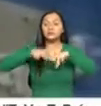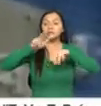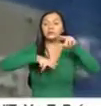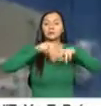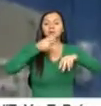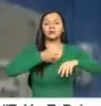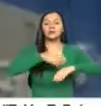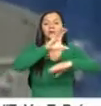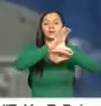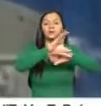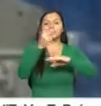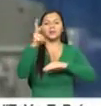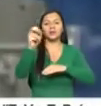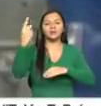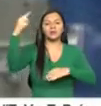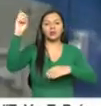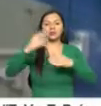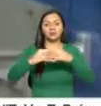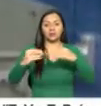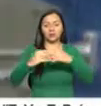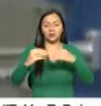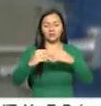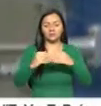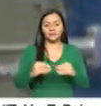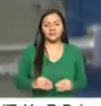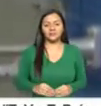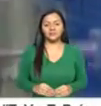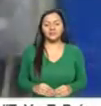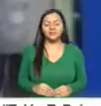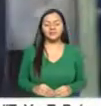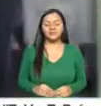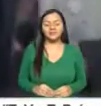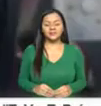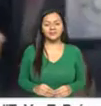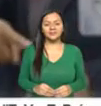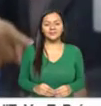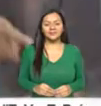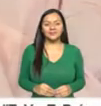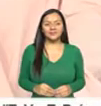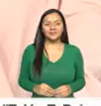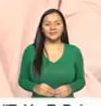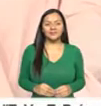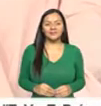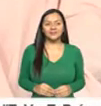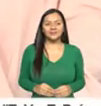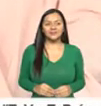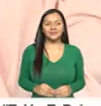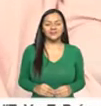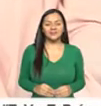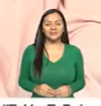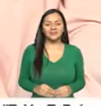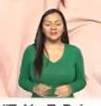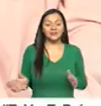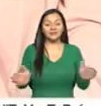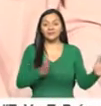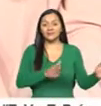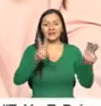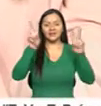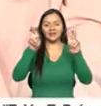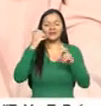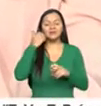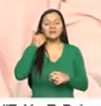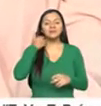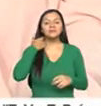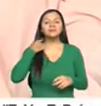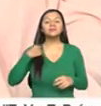inversión inicial de 20 millones de dólares. Carolina Díaz, Noticiero Ciudadano. Cambiamos de tema. A pesar